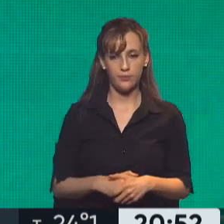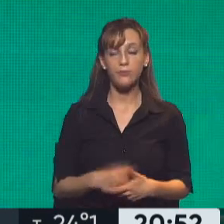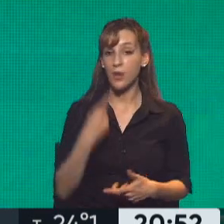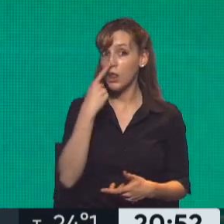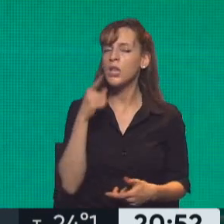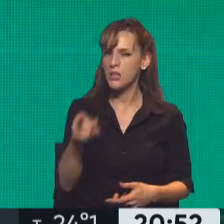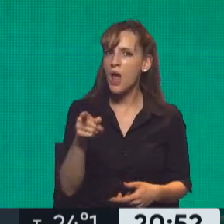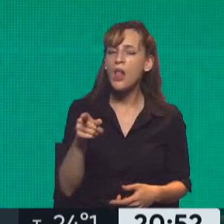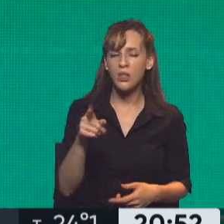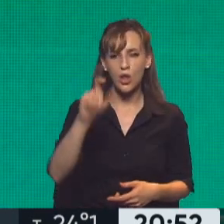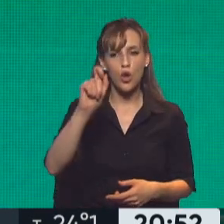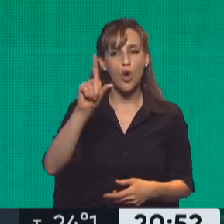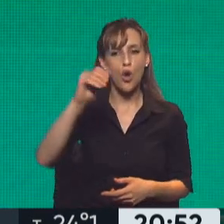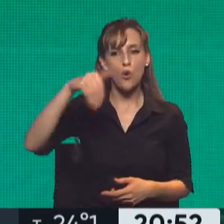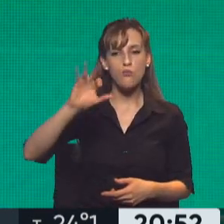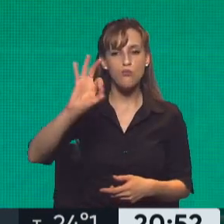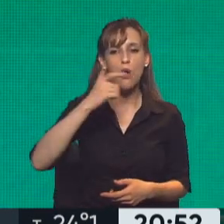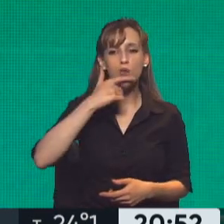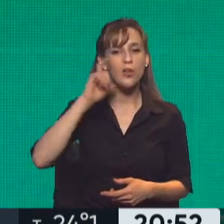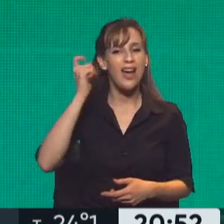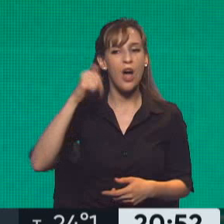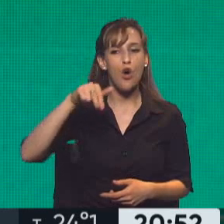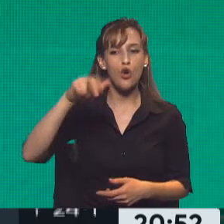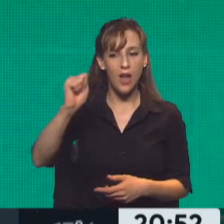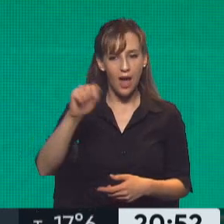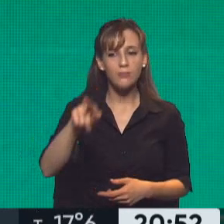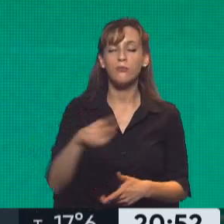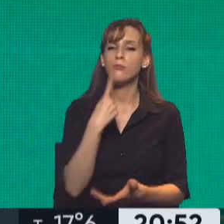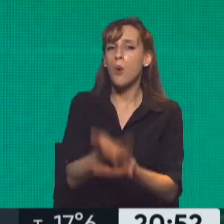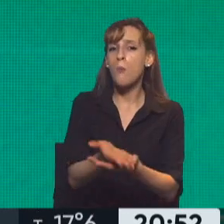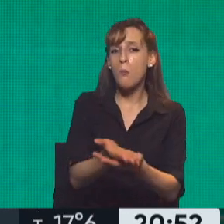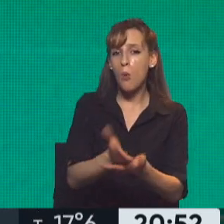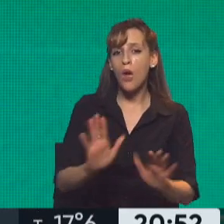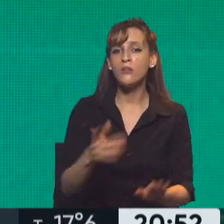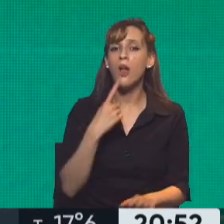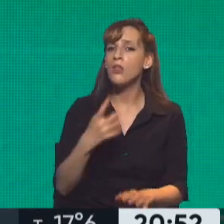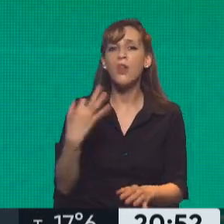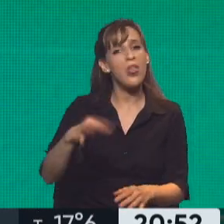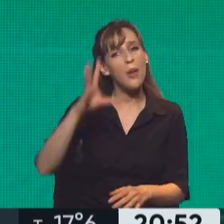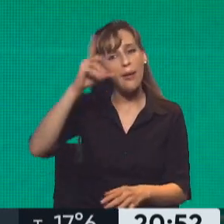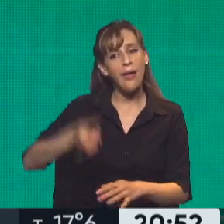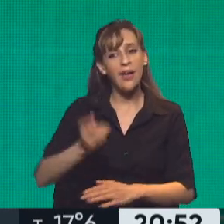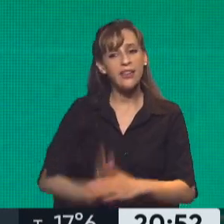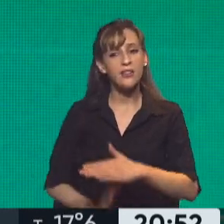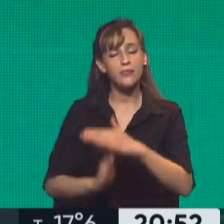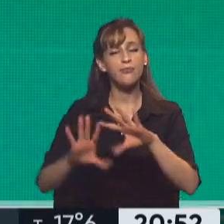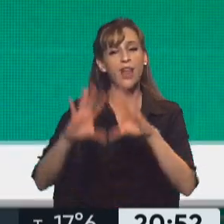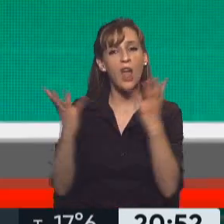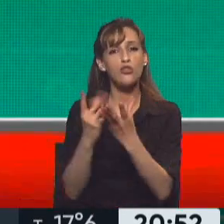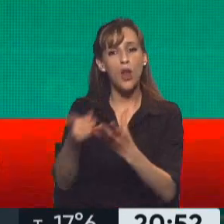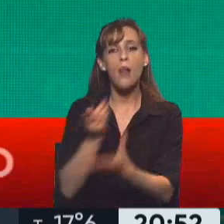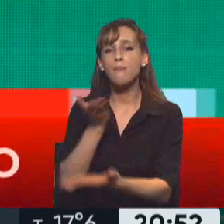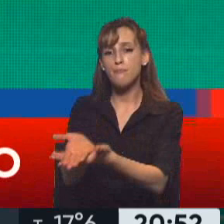Interesante, la voz de Olmos Gaona con esta propuesta que están haciendo, que dice, vamos a una corte internacional. Esto no significa dejar de negociar.